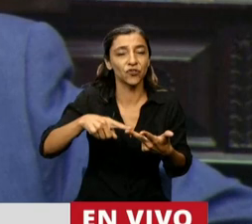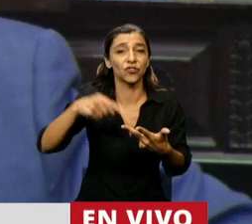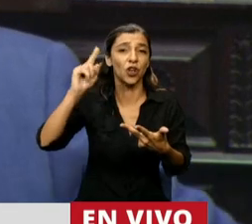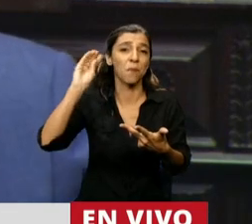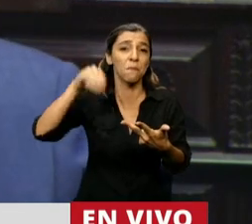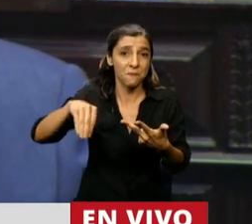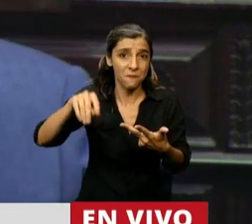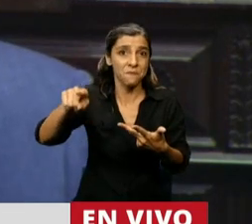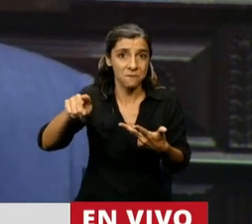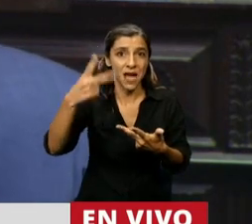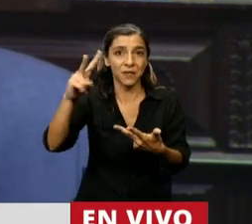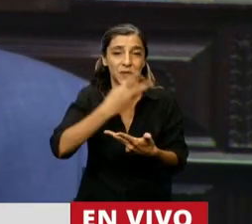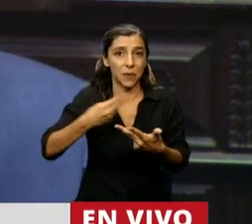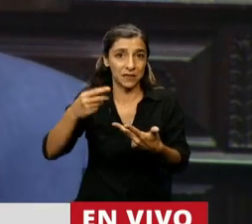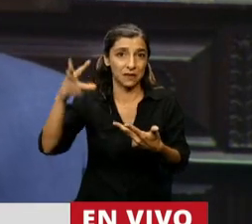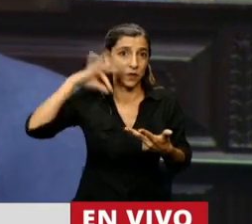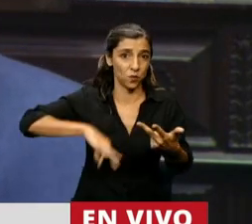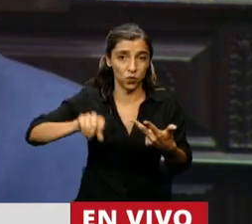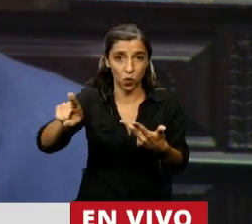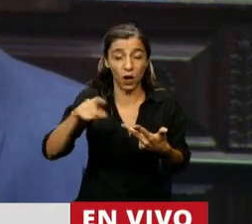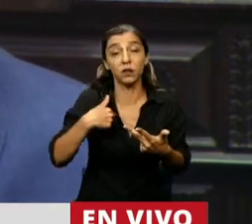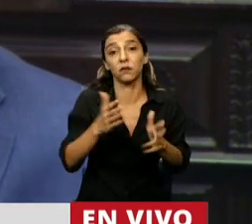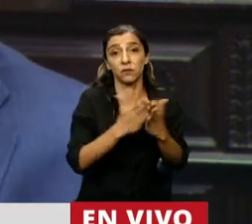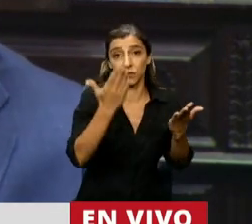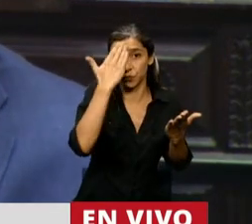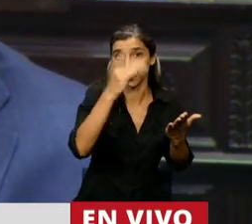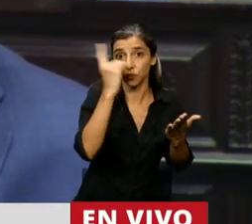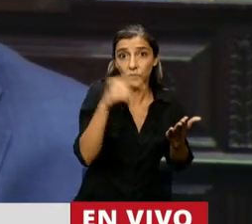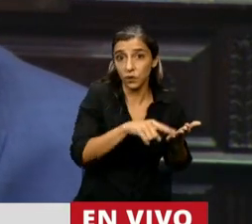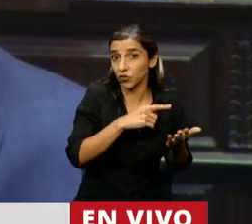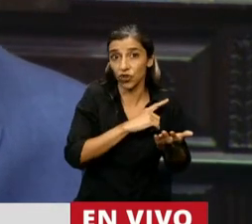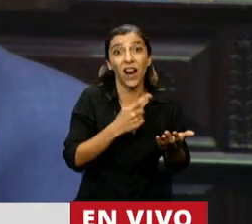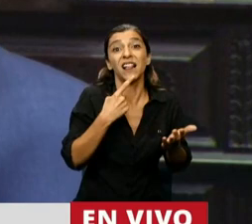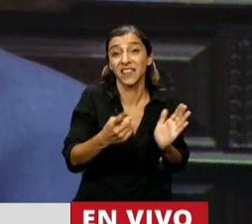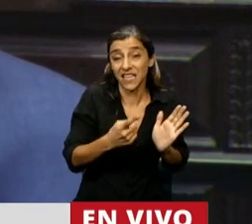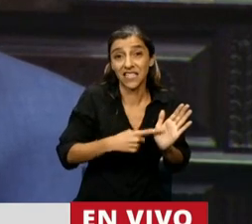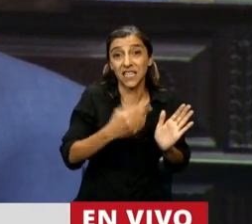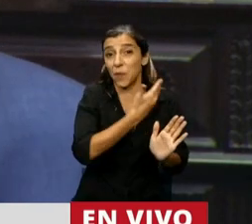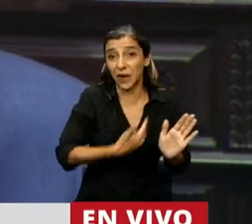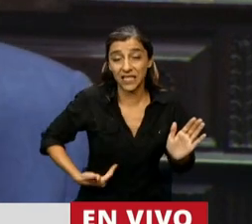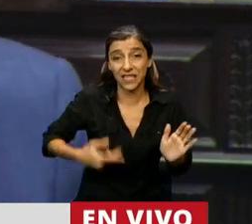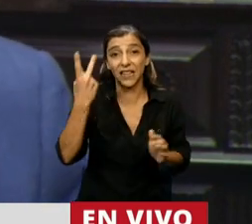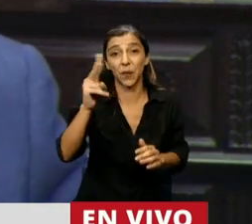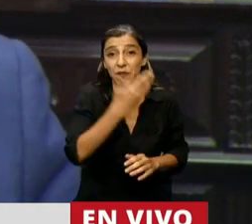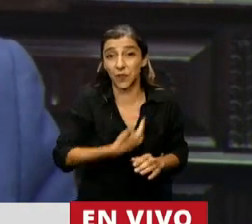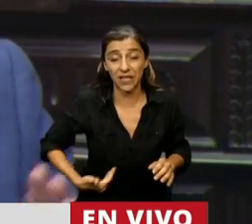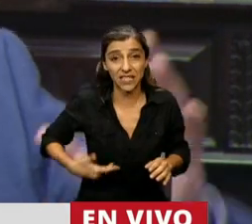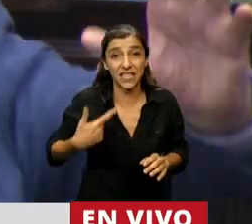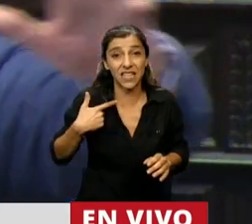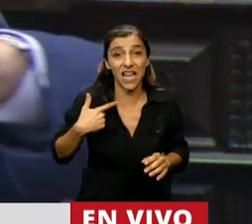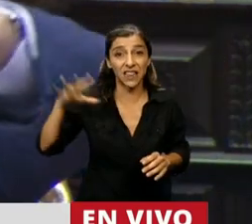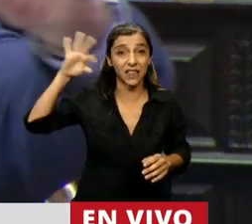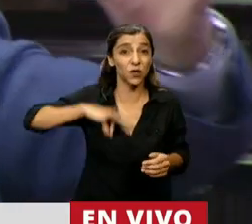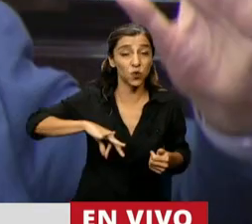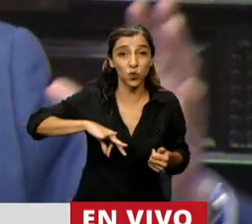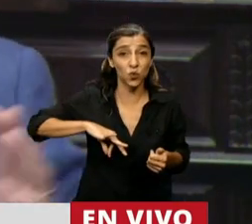vicepresidenta el artículo 92 de la constitución federal es clarísimo ni el presidente ni el vicepresidente son público más que el derivado a su cargo